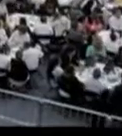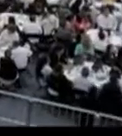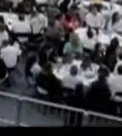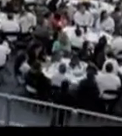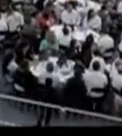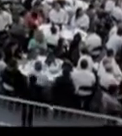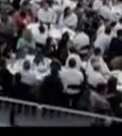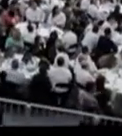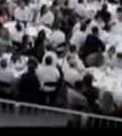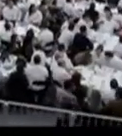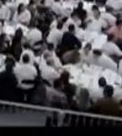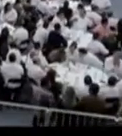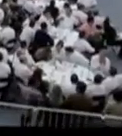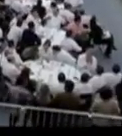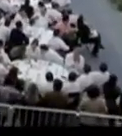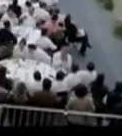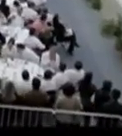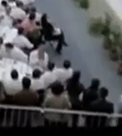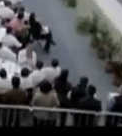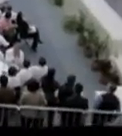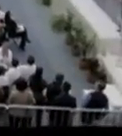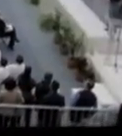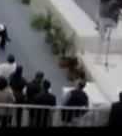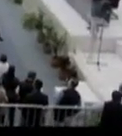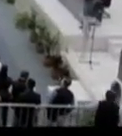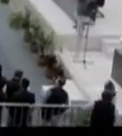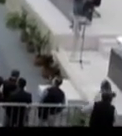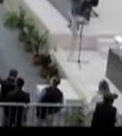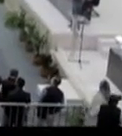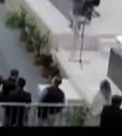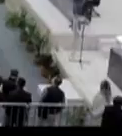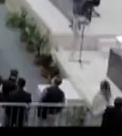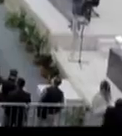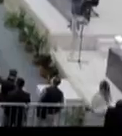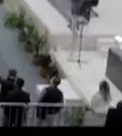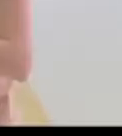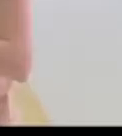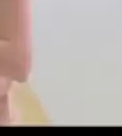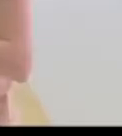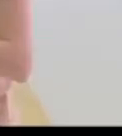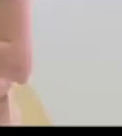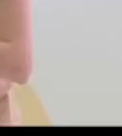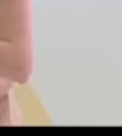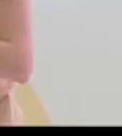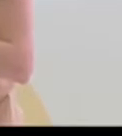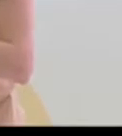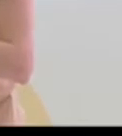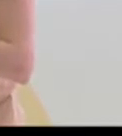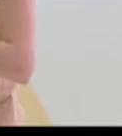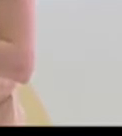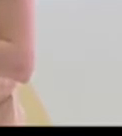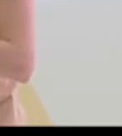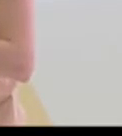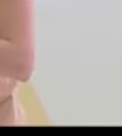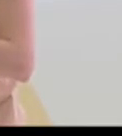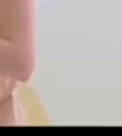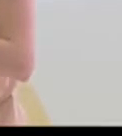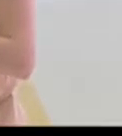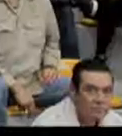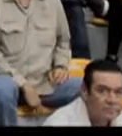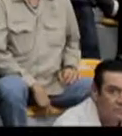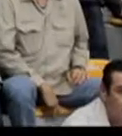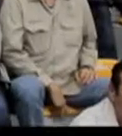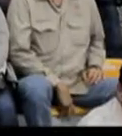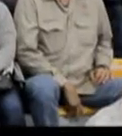Autónoma de Sinaloa fue la sede que reunió a profesores, directivos, estudiantes y padres de familia que participaron con iniciativas para mejorar